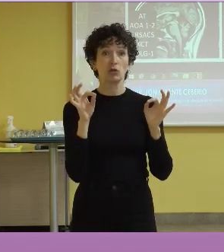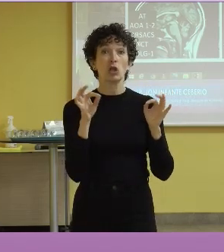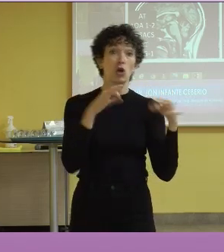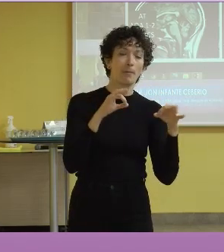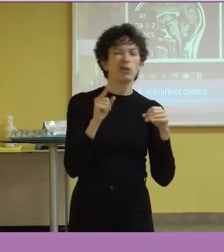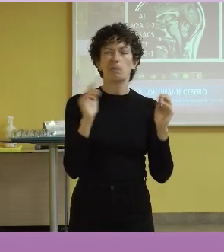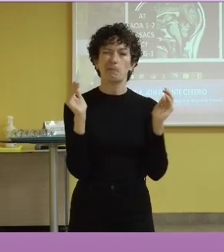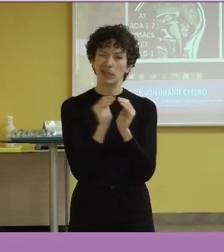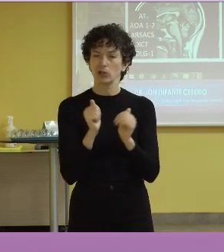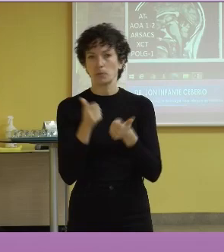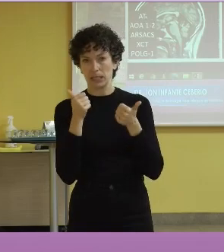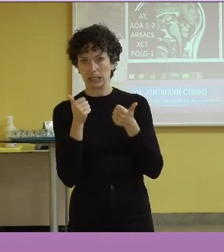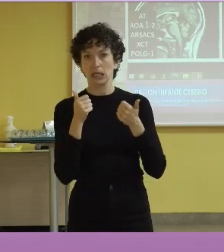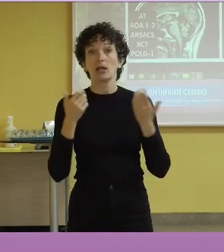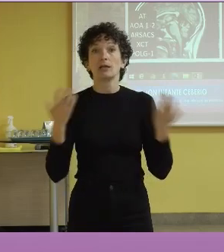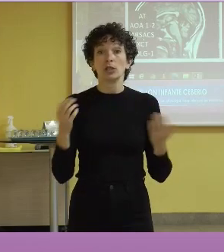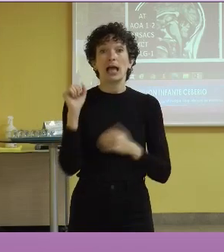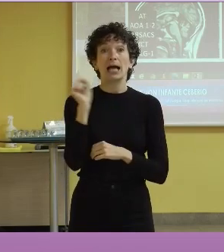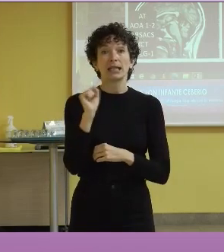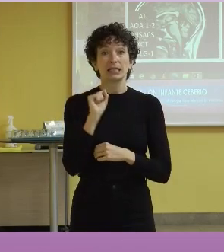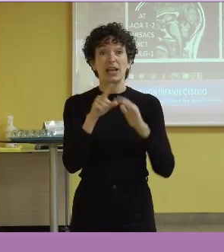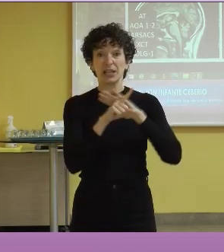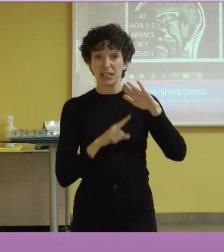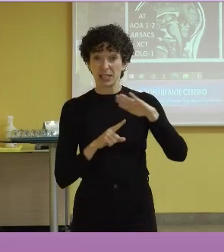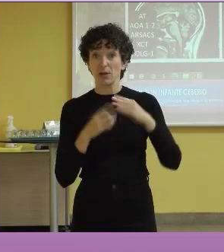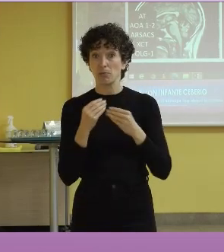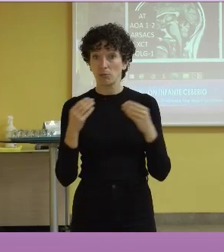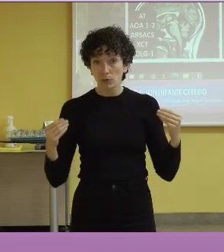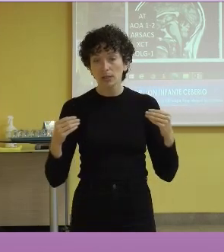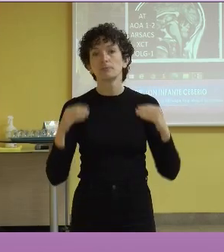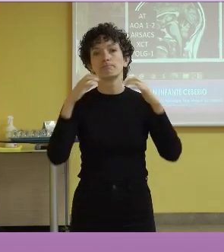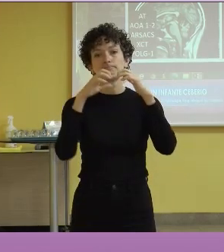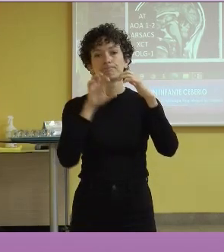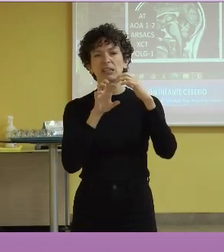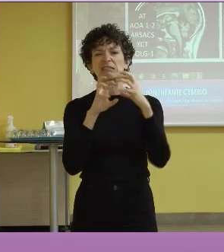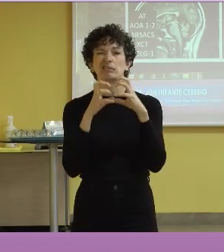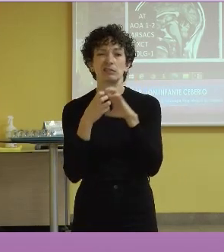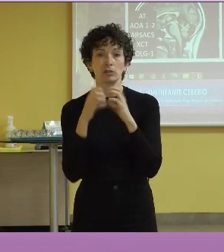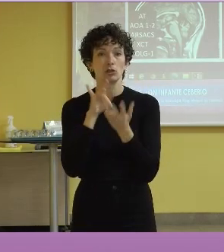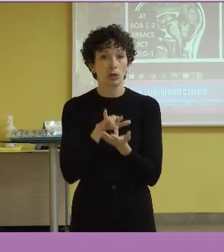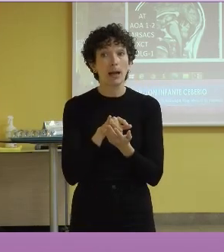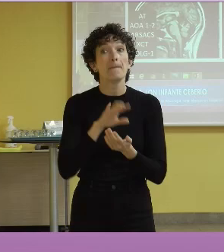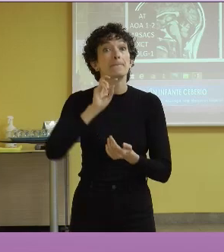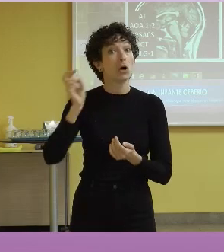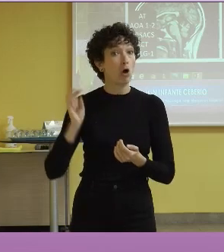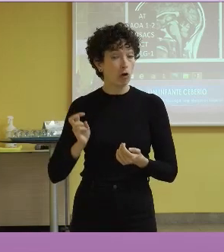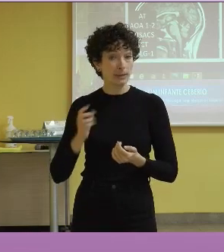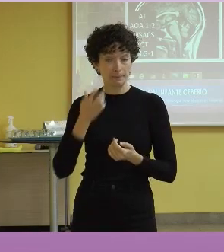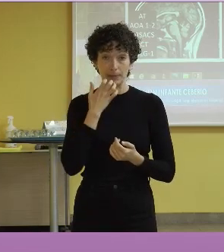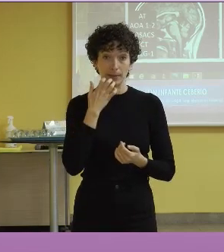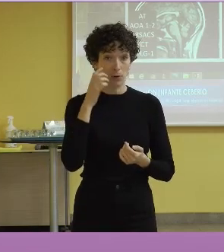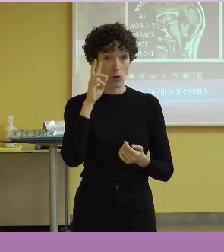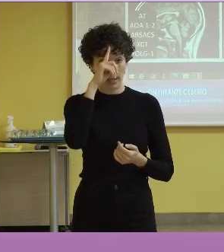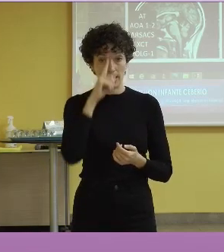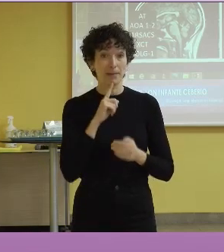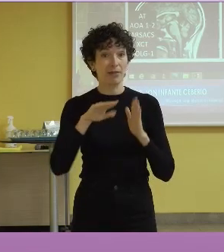normal. Y bueno, pues muchas de las ataxias recesivas pues van con atrofia cerebelosa. Sin embargo, otras, como vemos aquí en la imagen de la